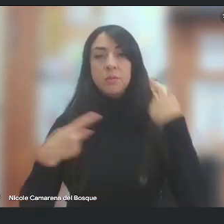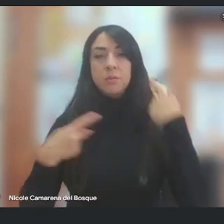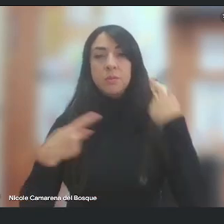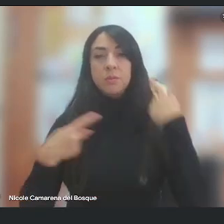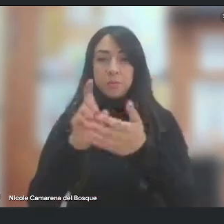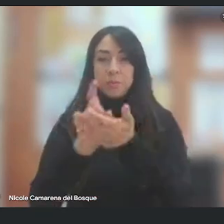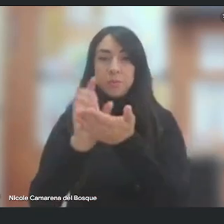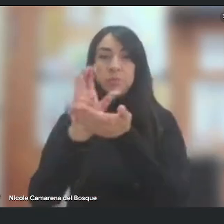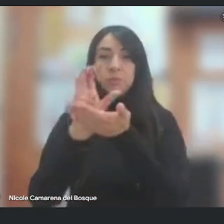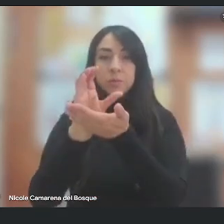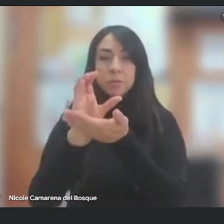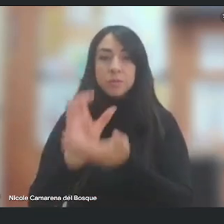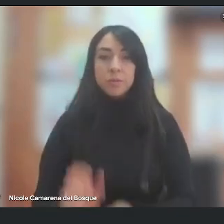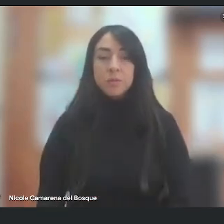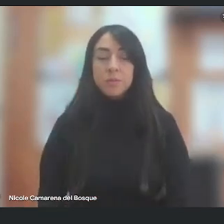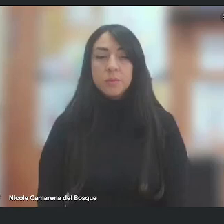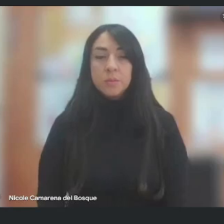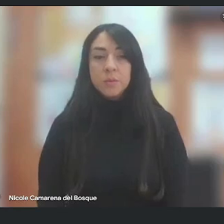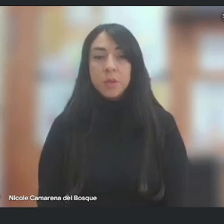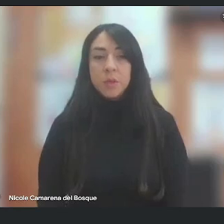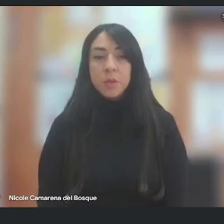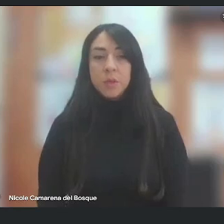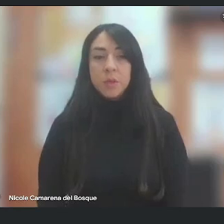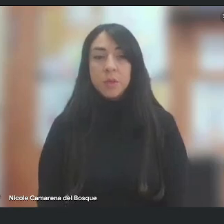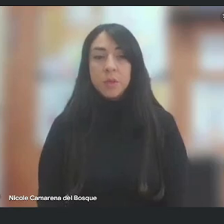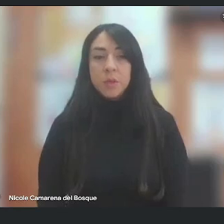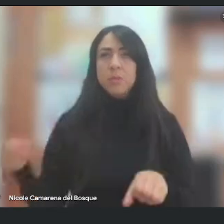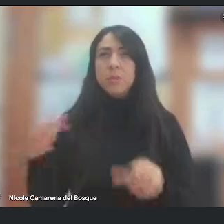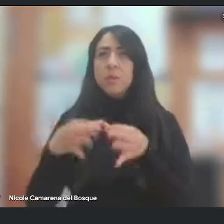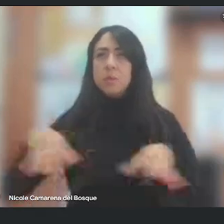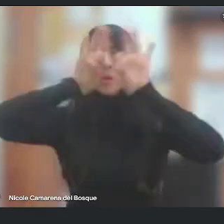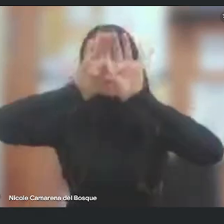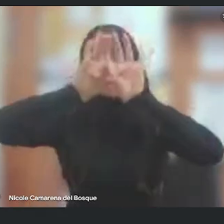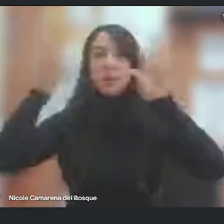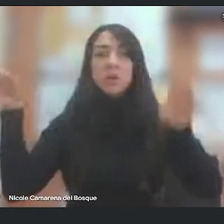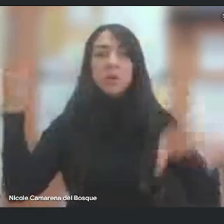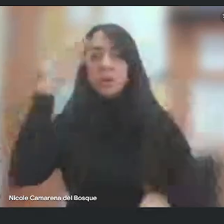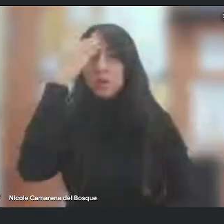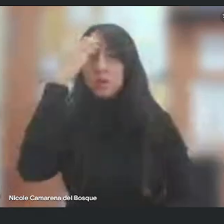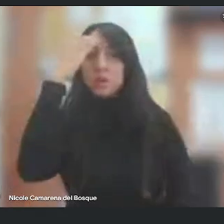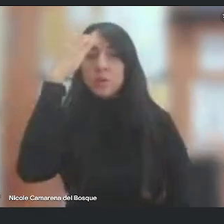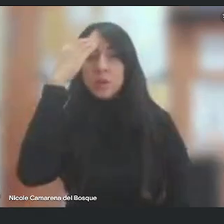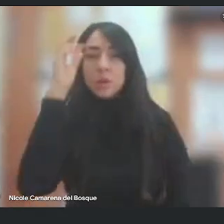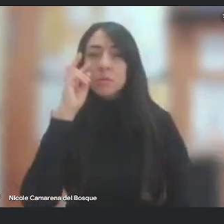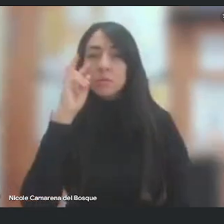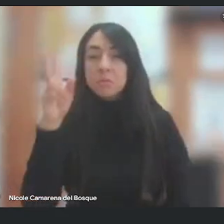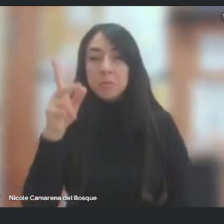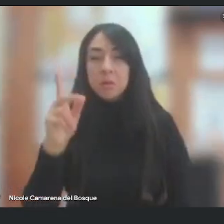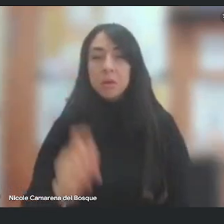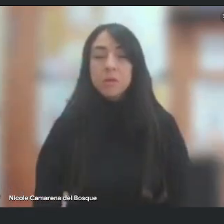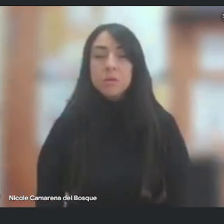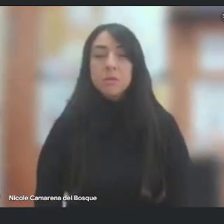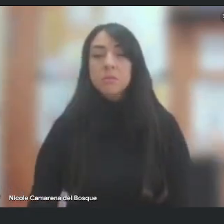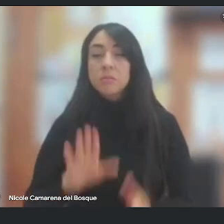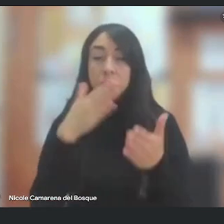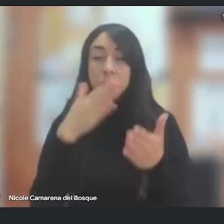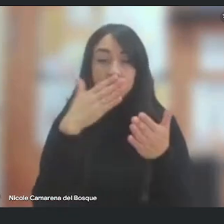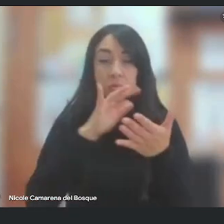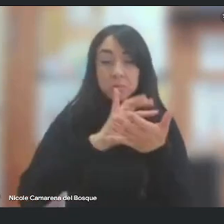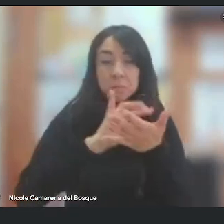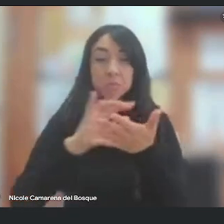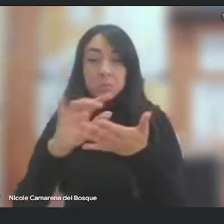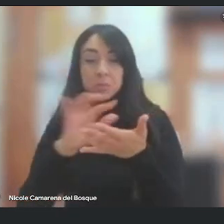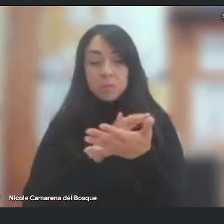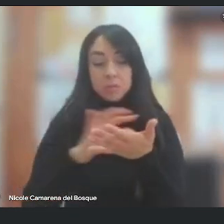y conocerlos. Todos debemos tenerlos a la mano para que si estamos cerca o estamos con personas